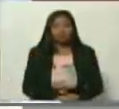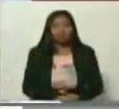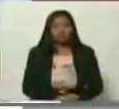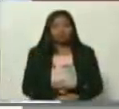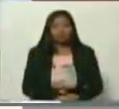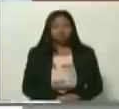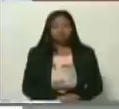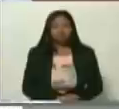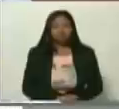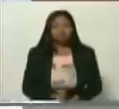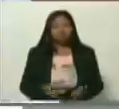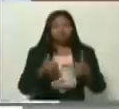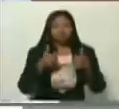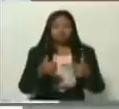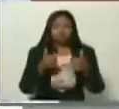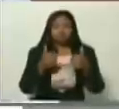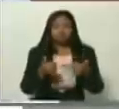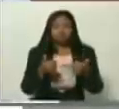Bien.